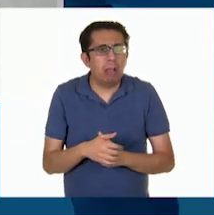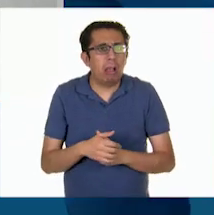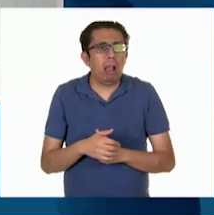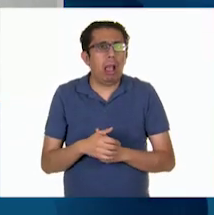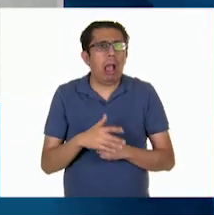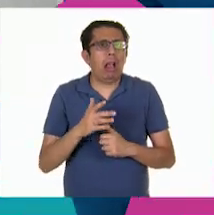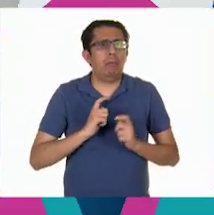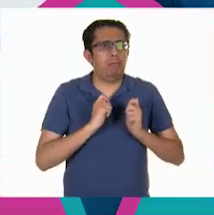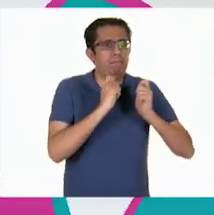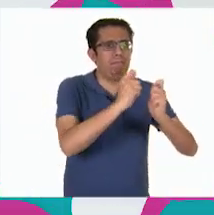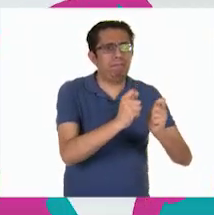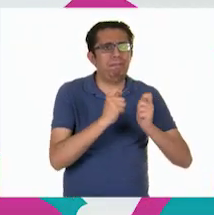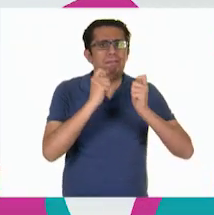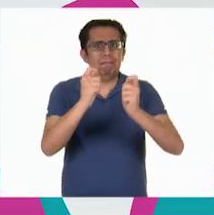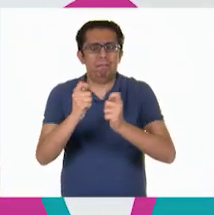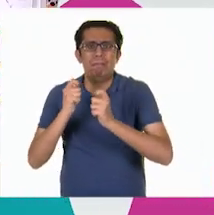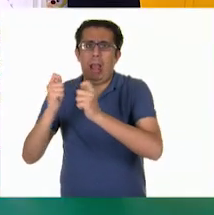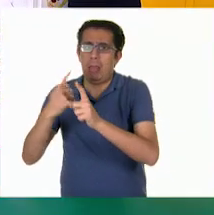las labores.